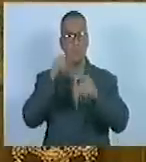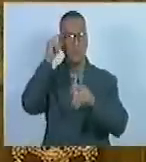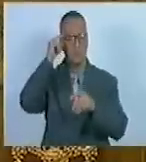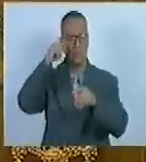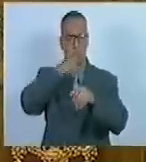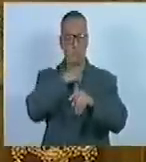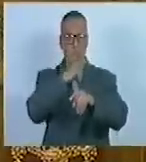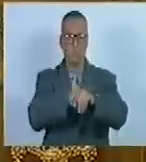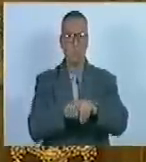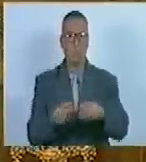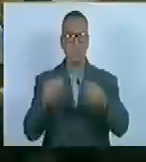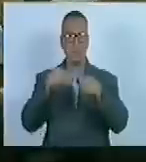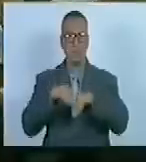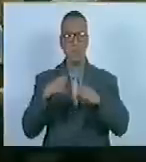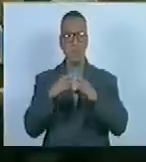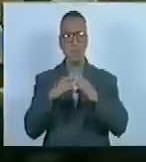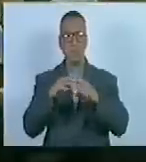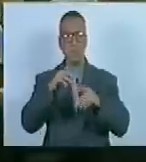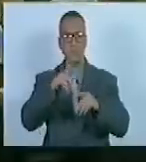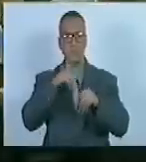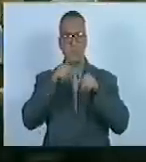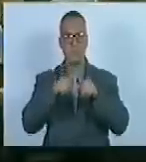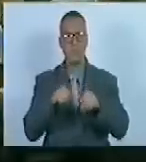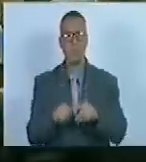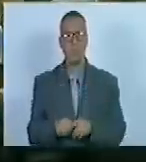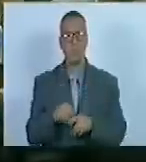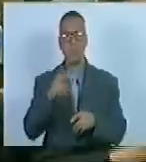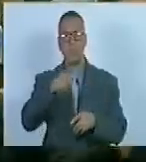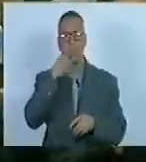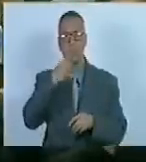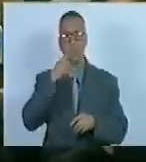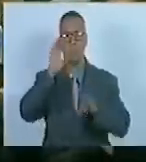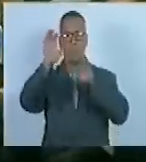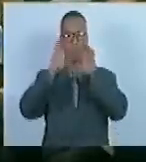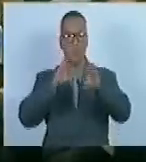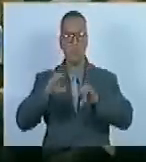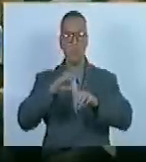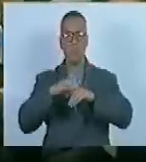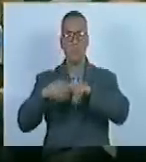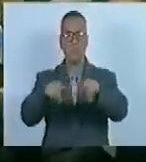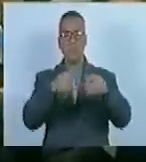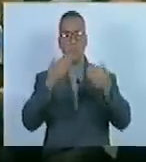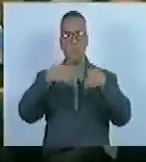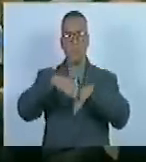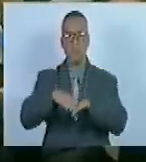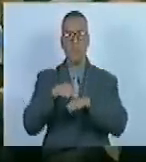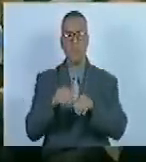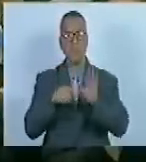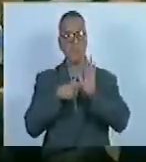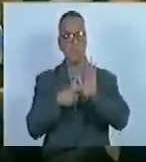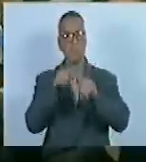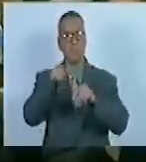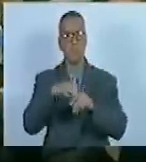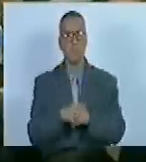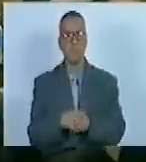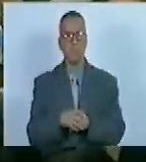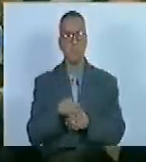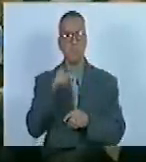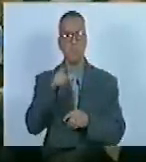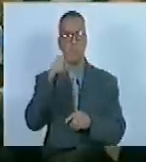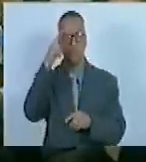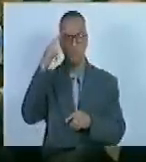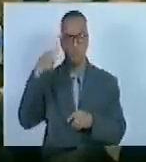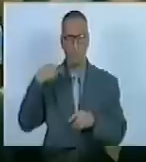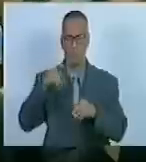de hoy por los integrantes de la Comisión Permanente de Política Exterior, Soberanía e Integración a presentar ante esta